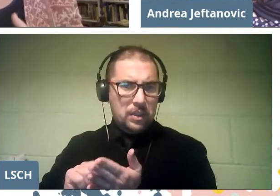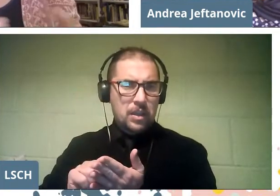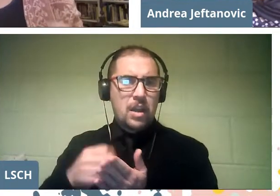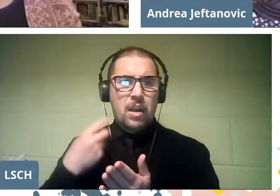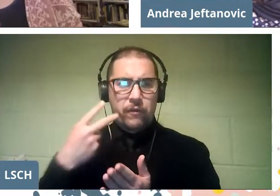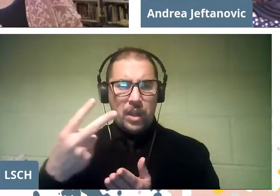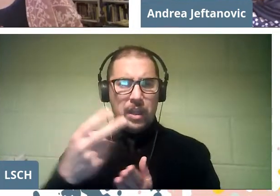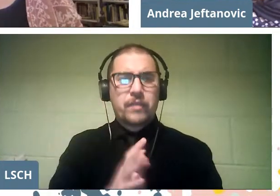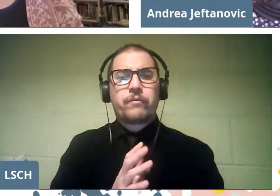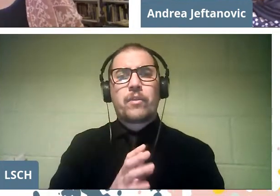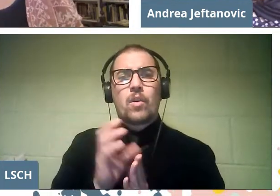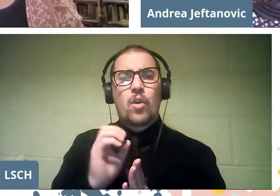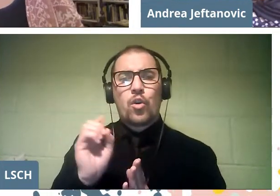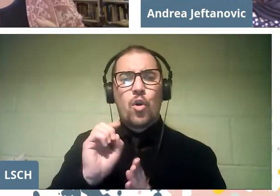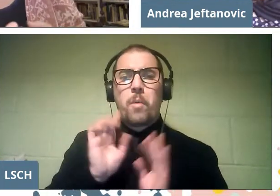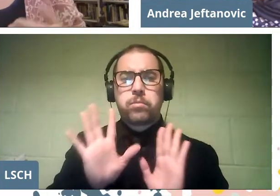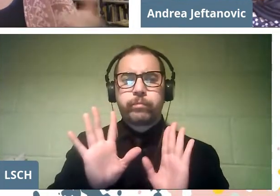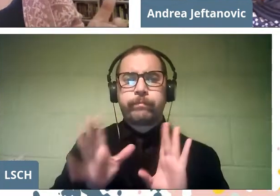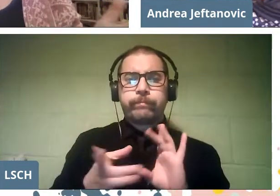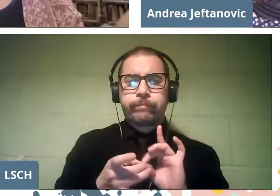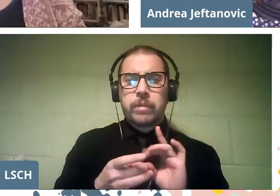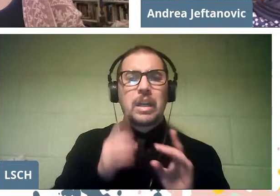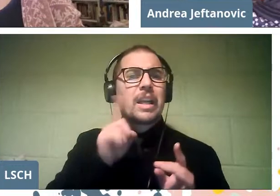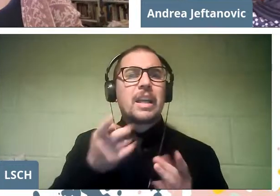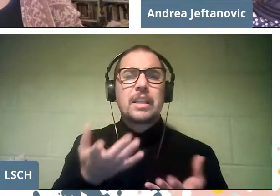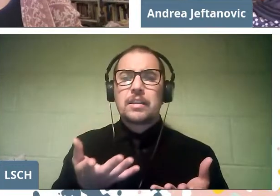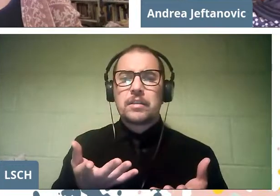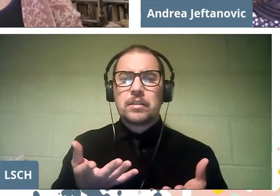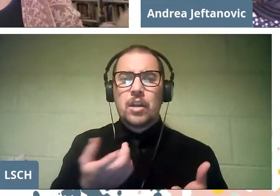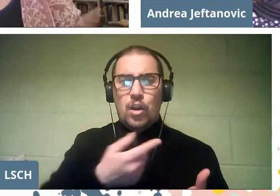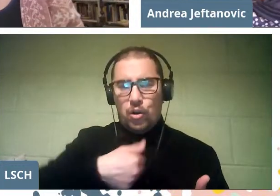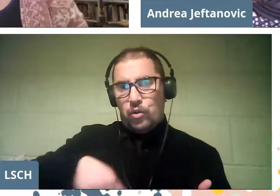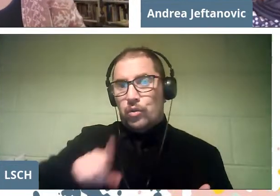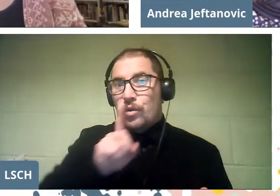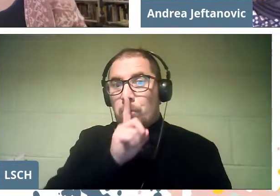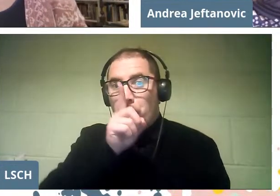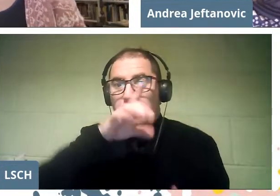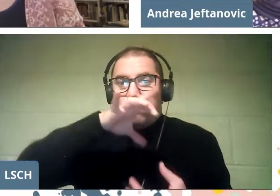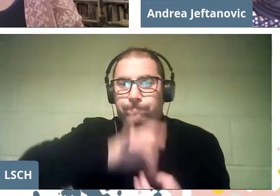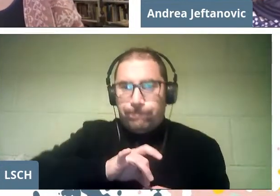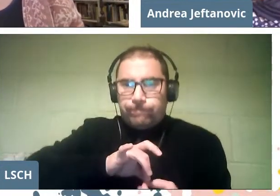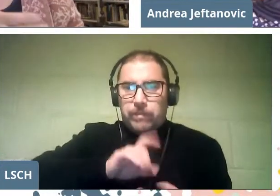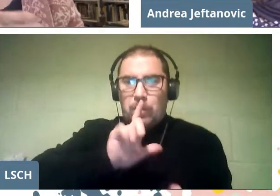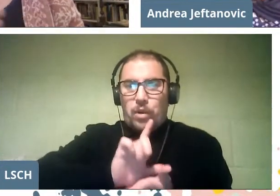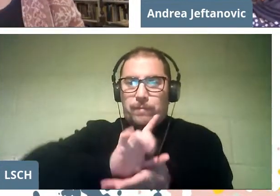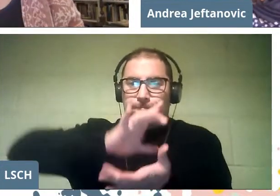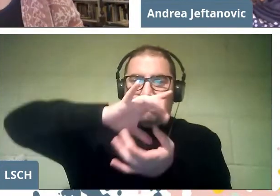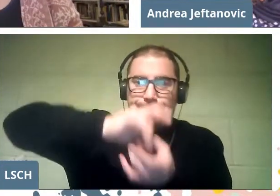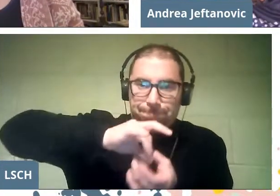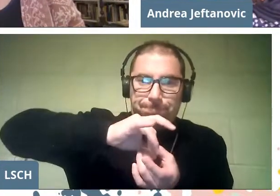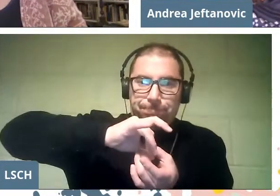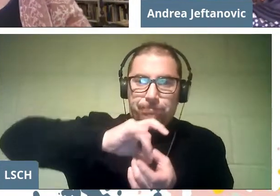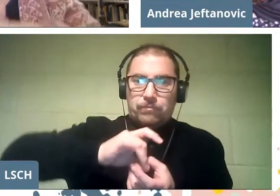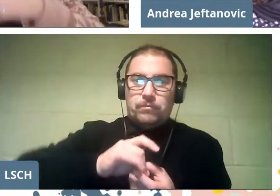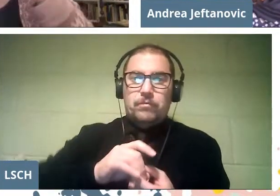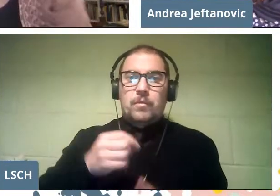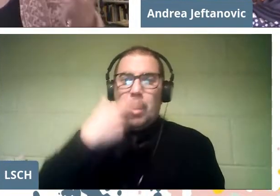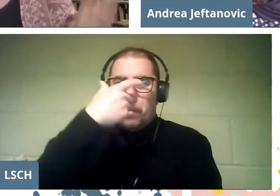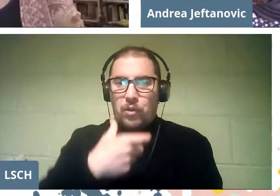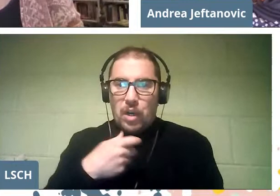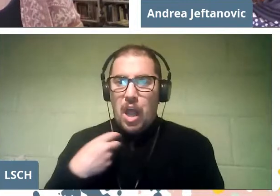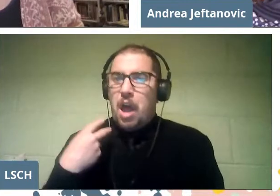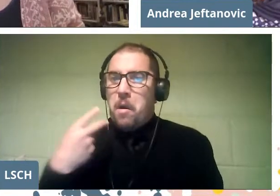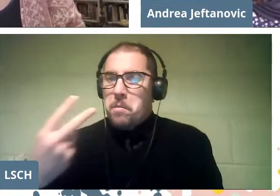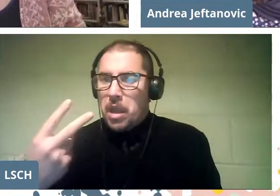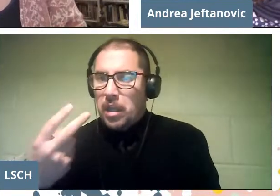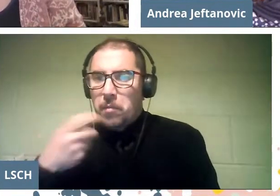no permanecer anclada, que es lo que nos sucede ahora, ¿no? Que seguimos siendo la misma persona a pesar de que estemos